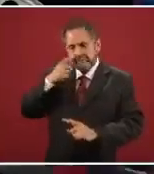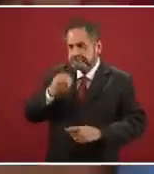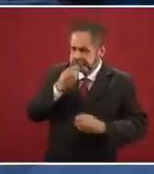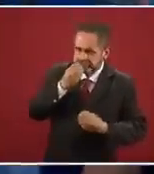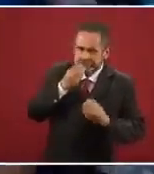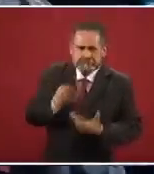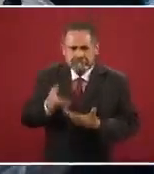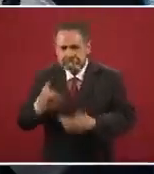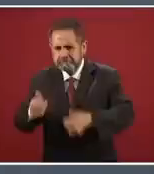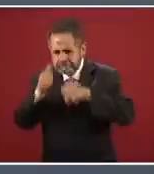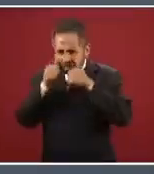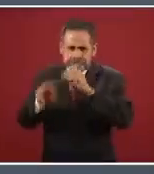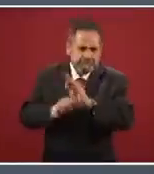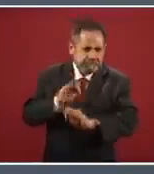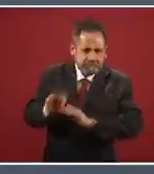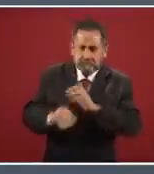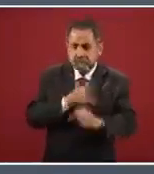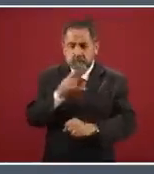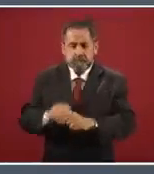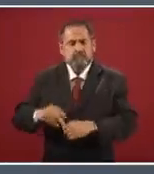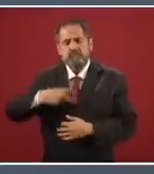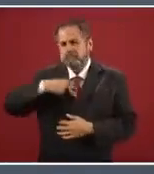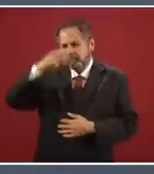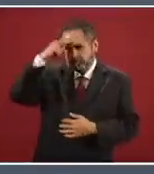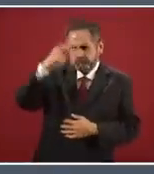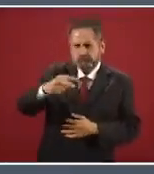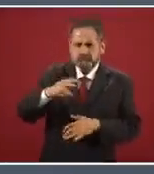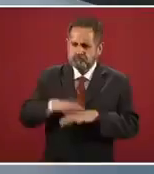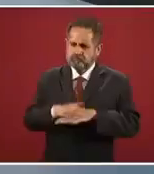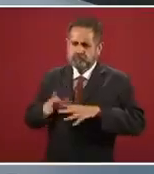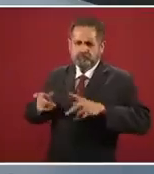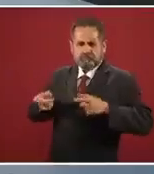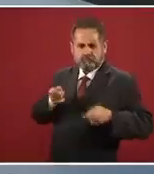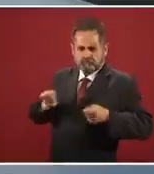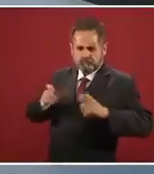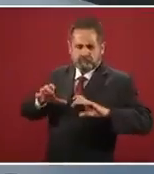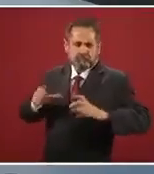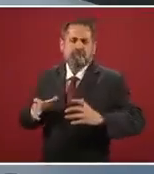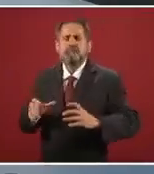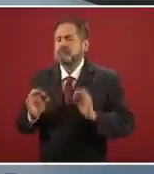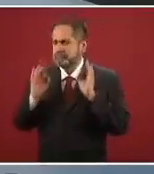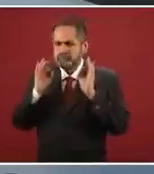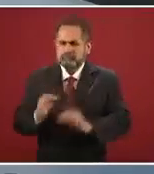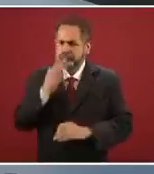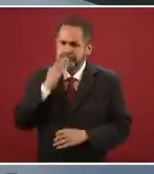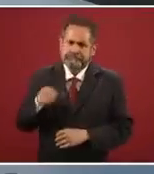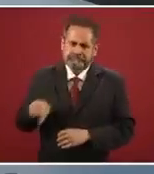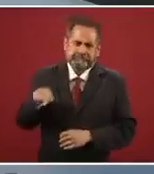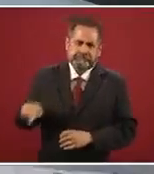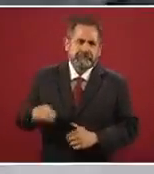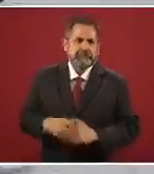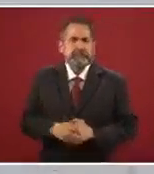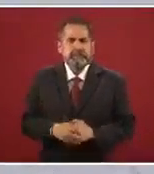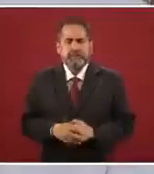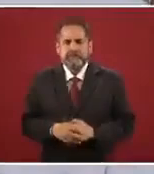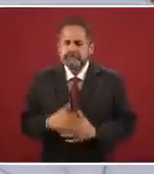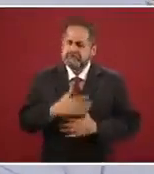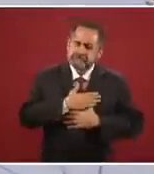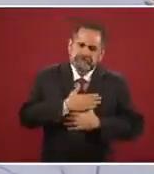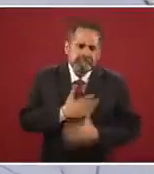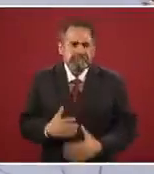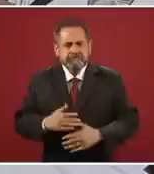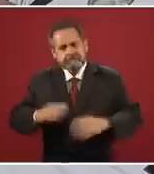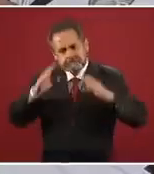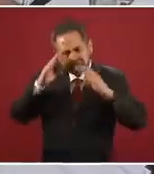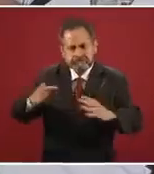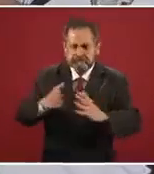atención a las personas migrantes, México recuperó la gobernabilidad en el tema migratorio. La vocación de servicio,